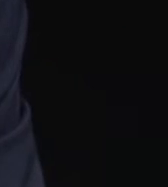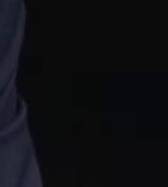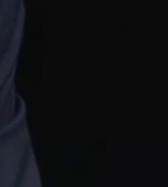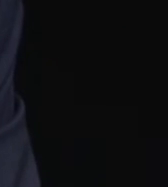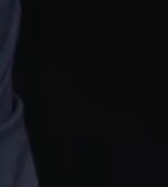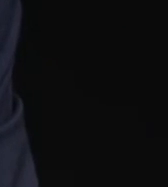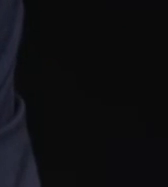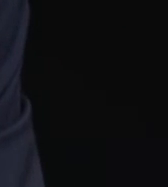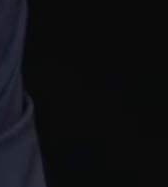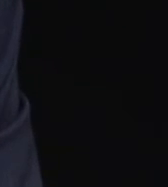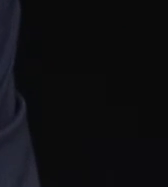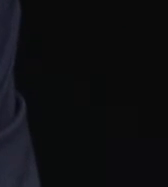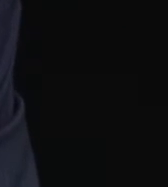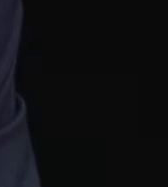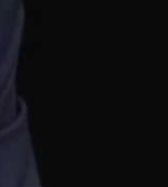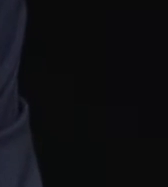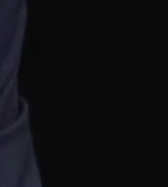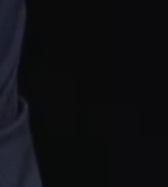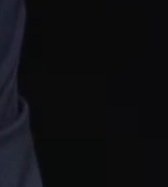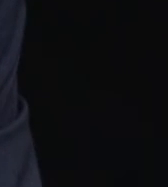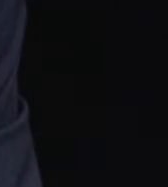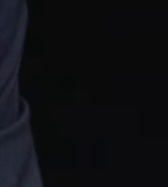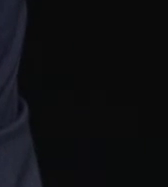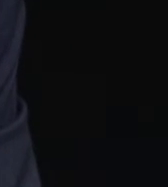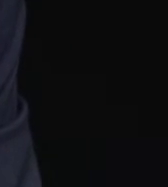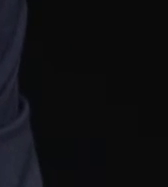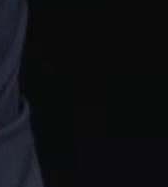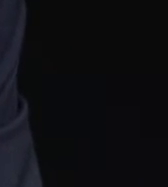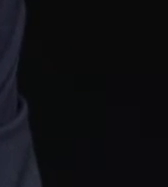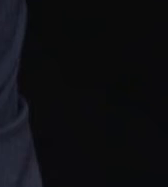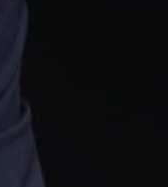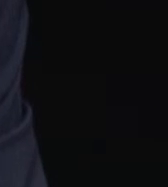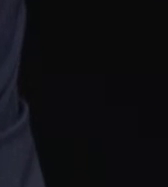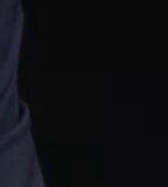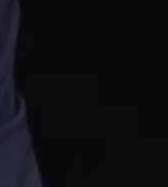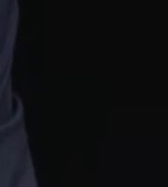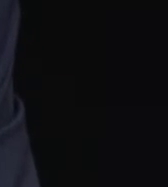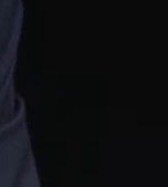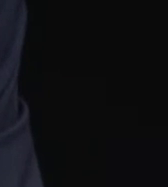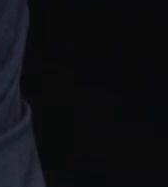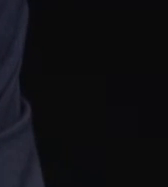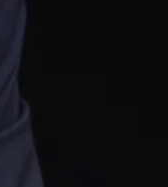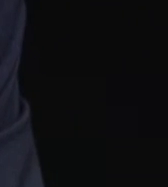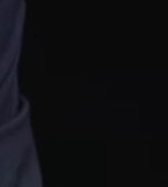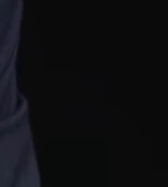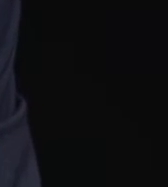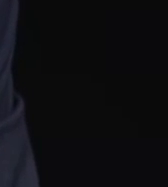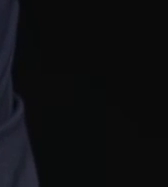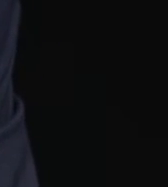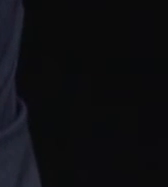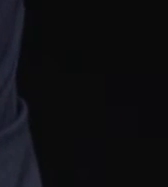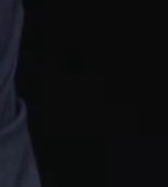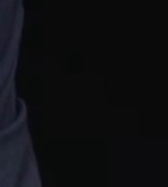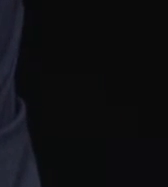déficits fiscales elevados, que Costa Rica los sigue teniendo, y el impacto que estos tienen sobre el tipo